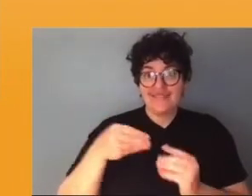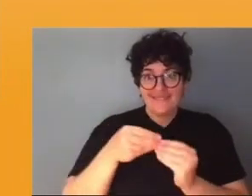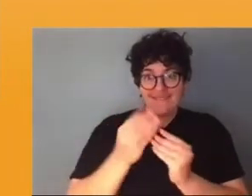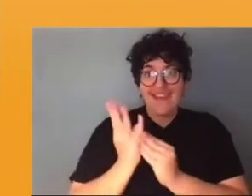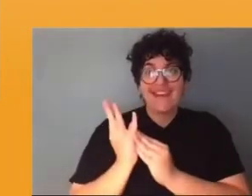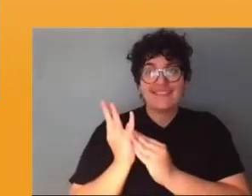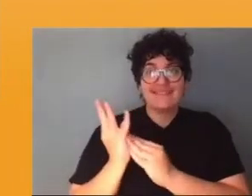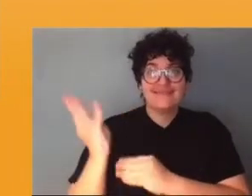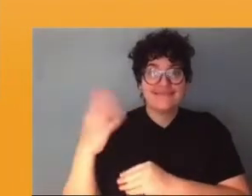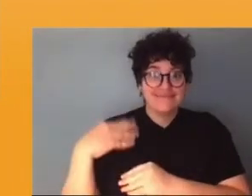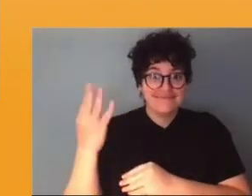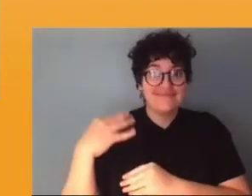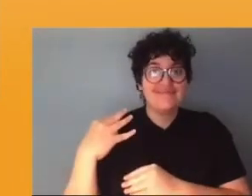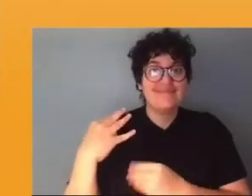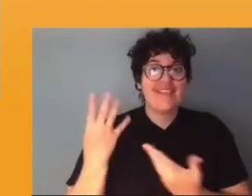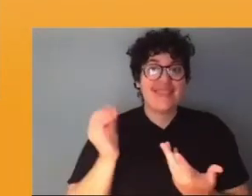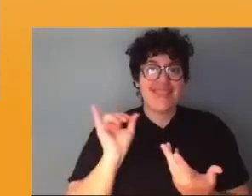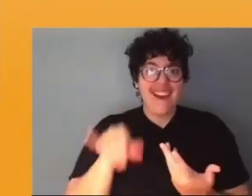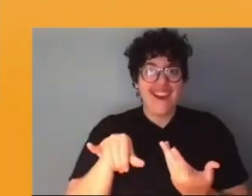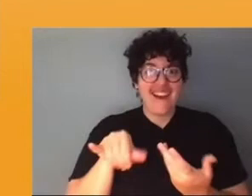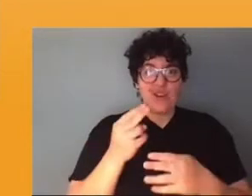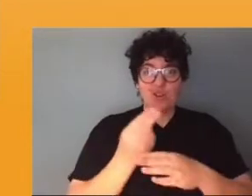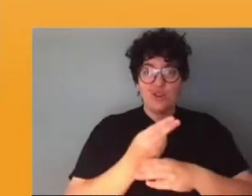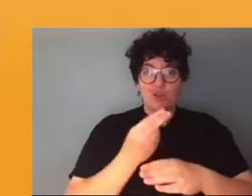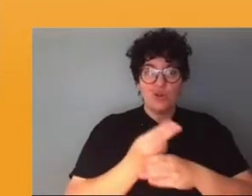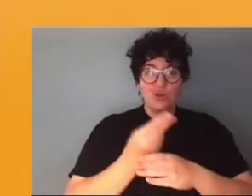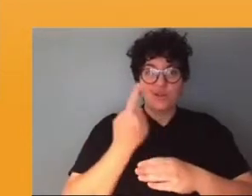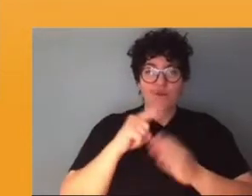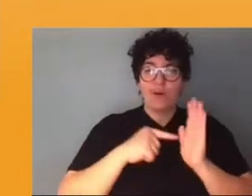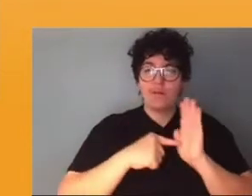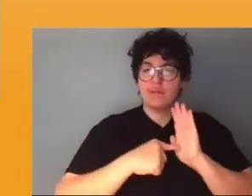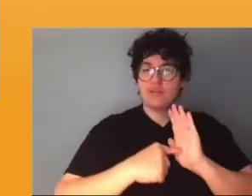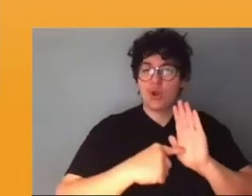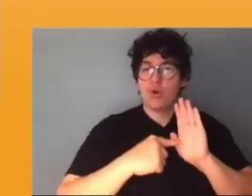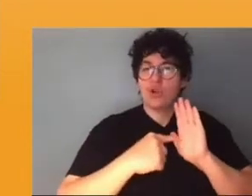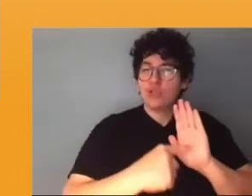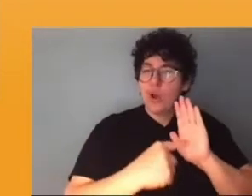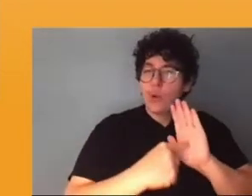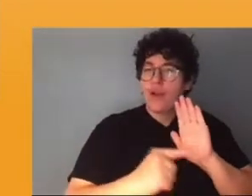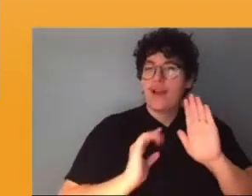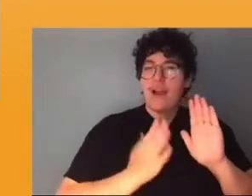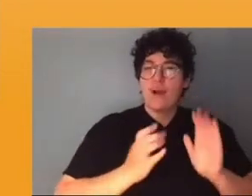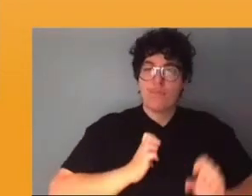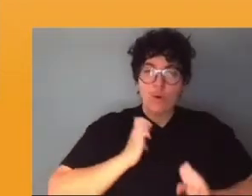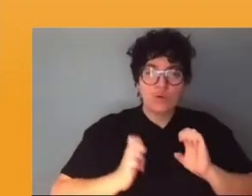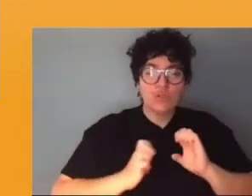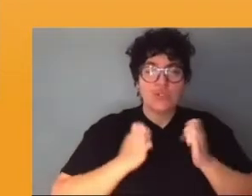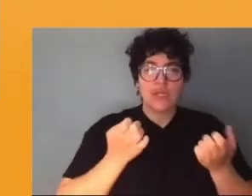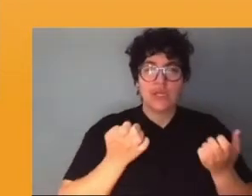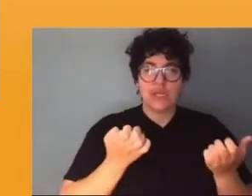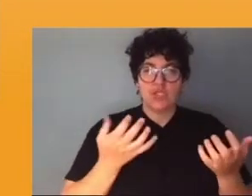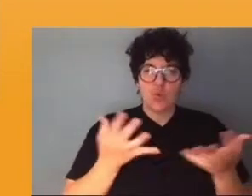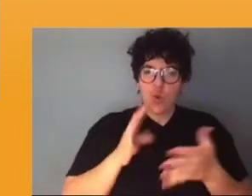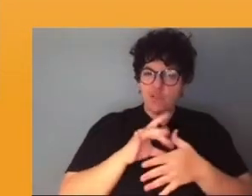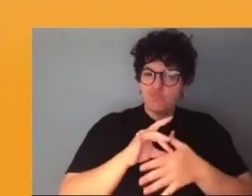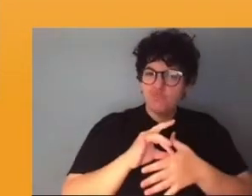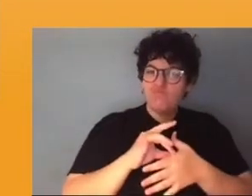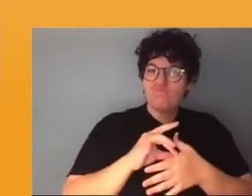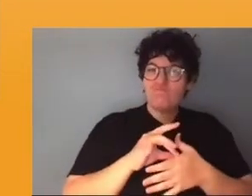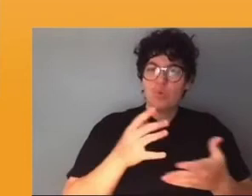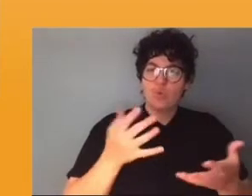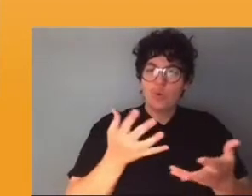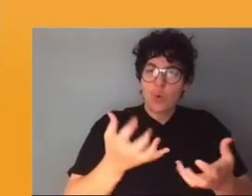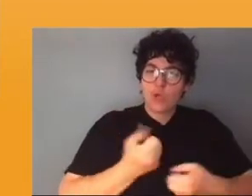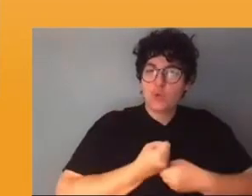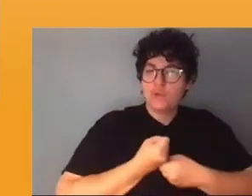Usamos abanicos para indicar emoción y lo que estamos hablando, estamos